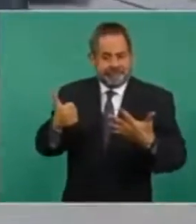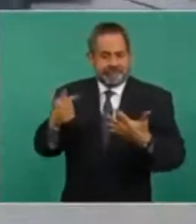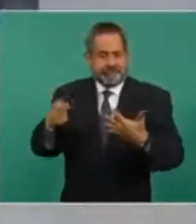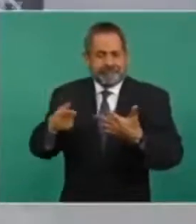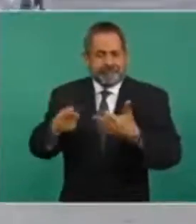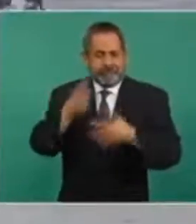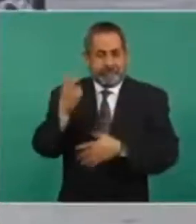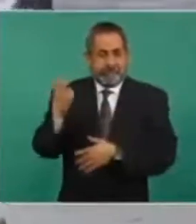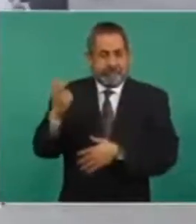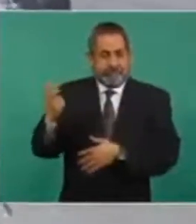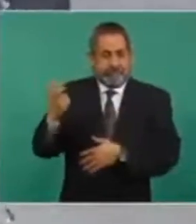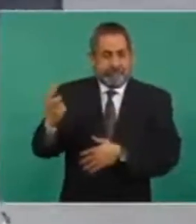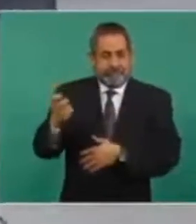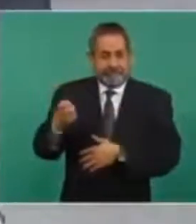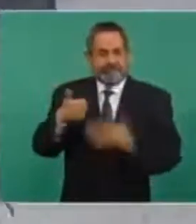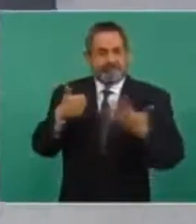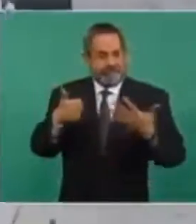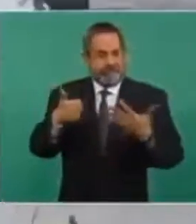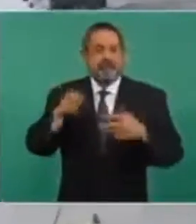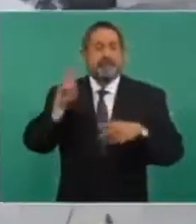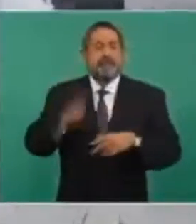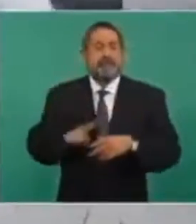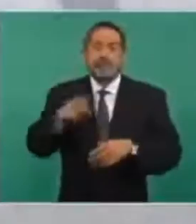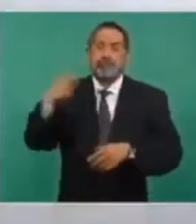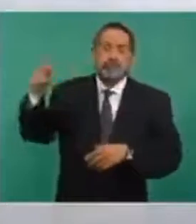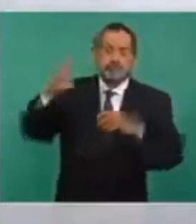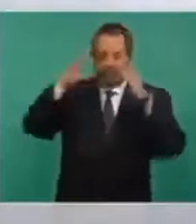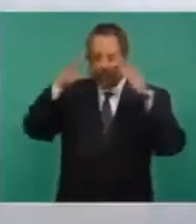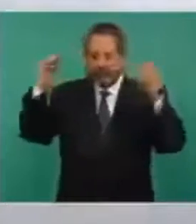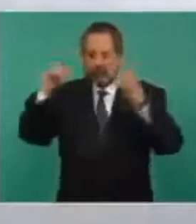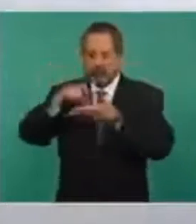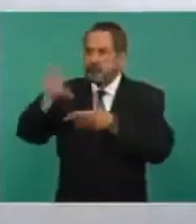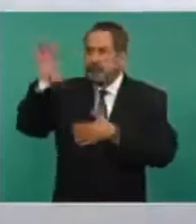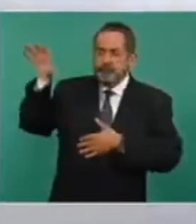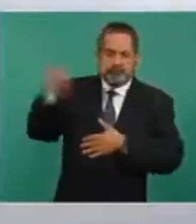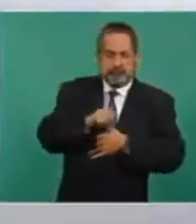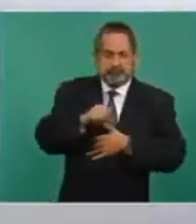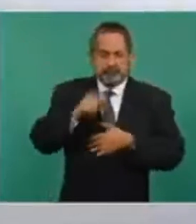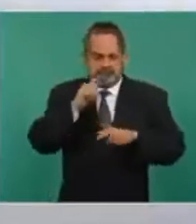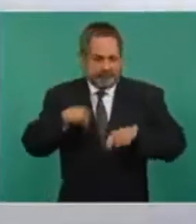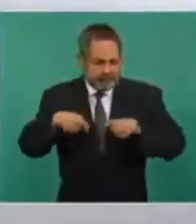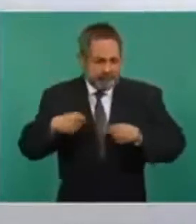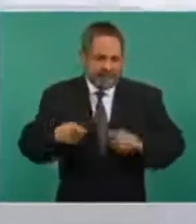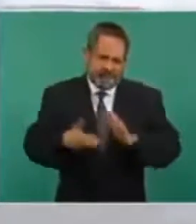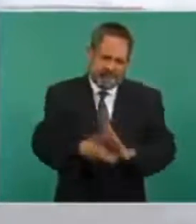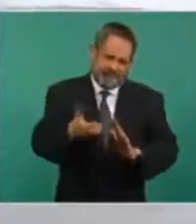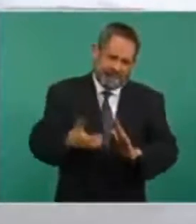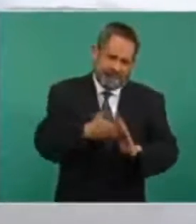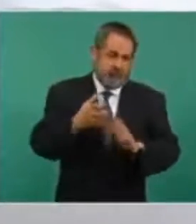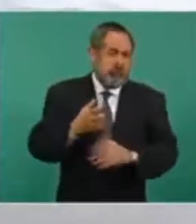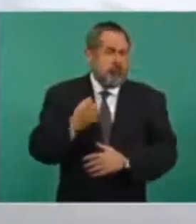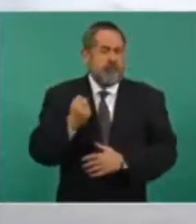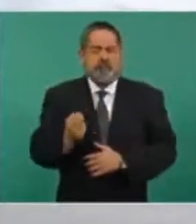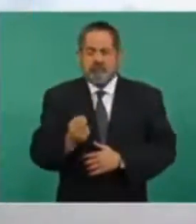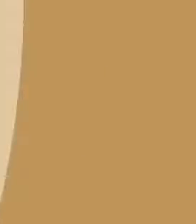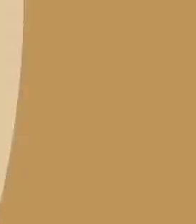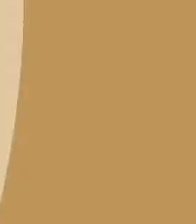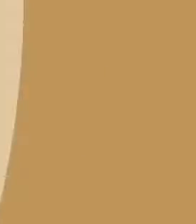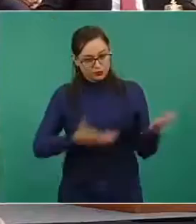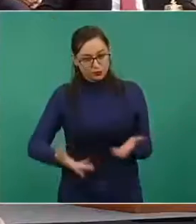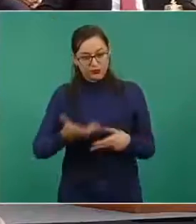con cortador de nacionalidad holandesa, de alto régimen de producción de dragado y gran potencia de